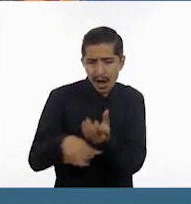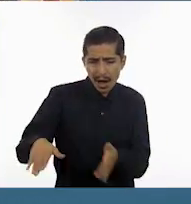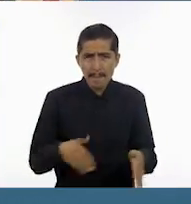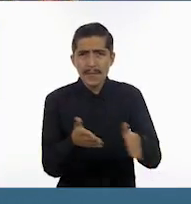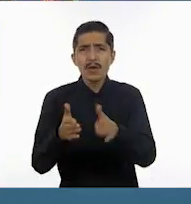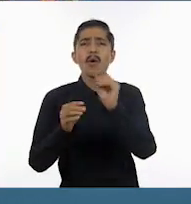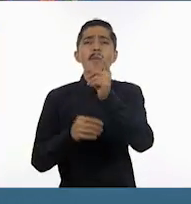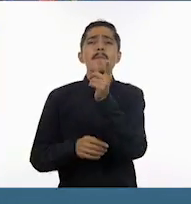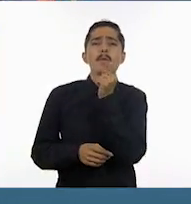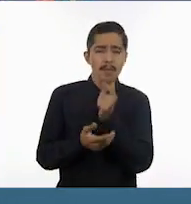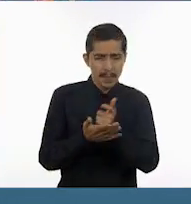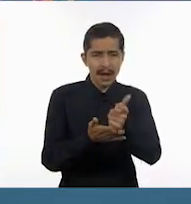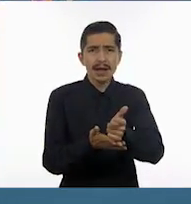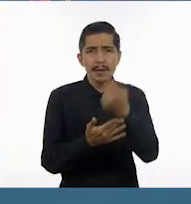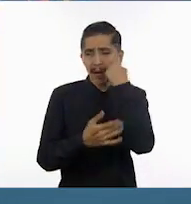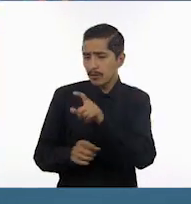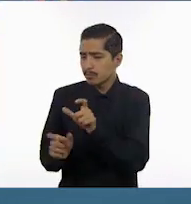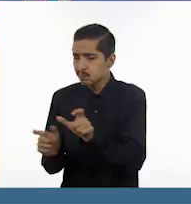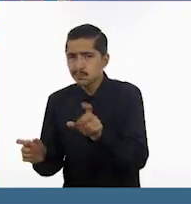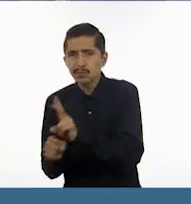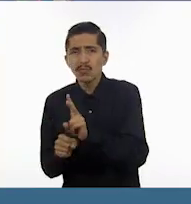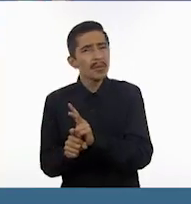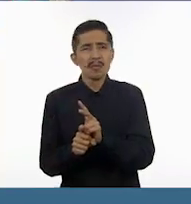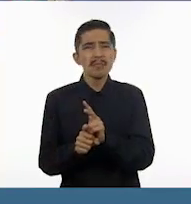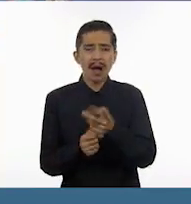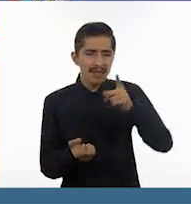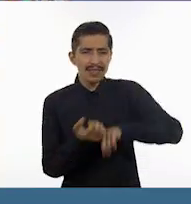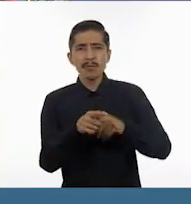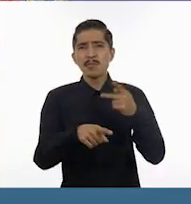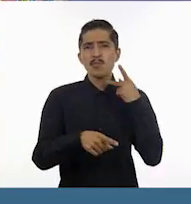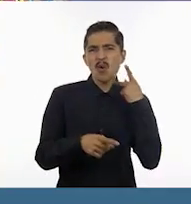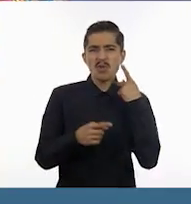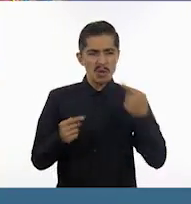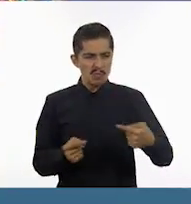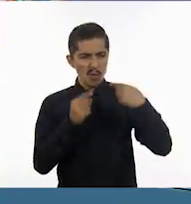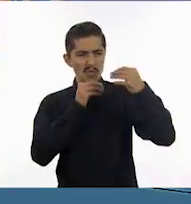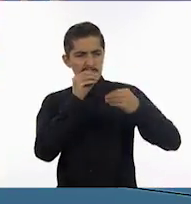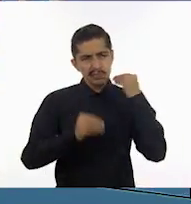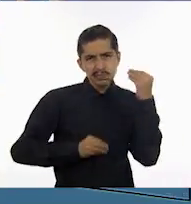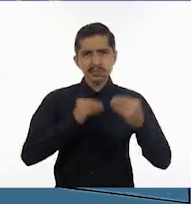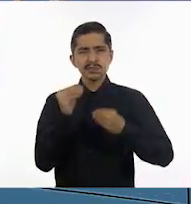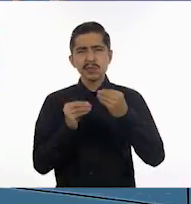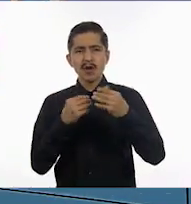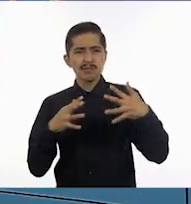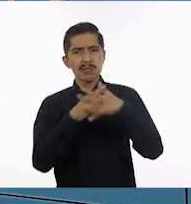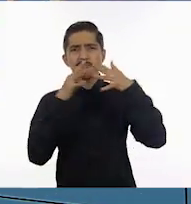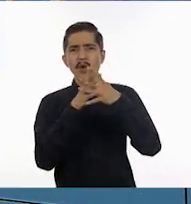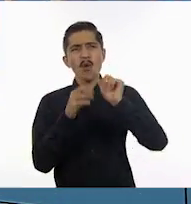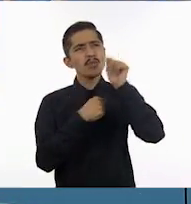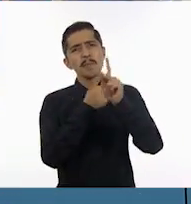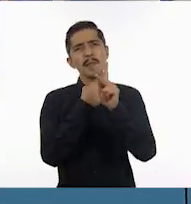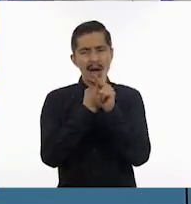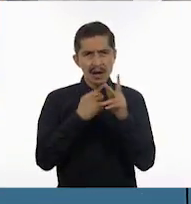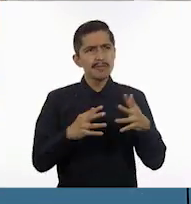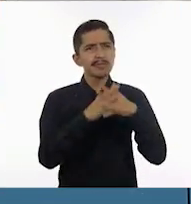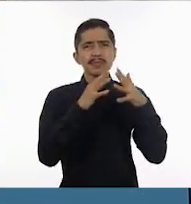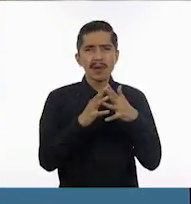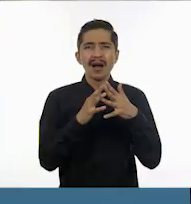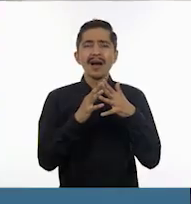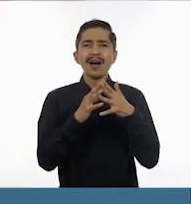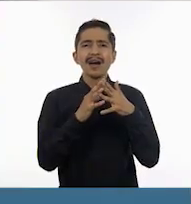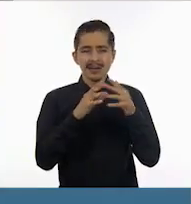cuerpo de policía. Con todos los pleitos entre grupos políticos rivales, con las guerras contra el extranjero y los reacomodos